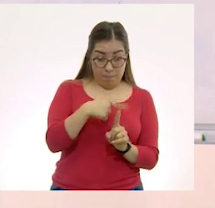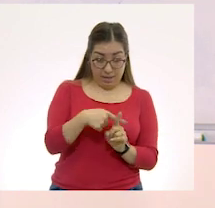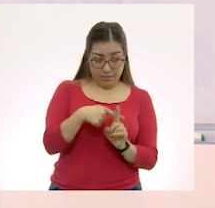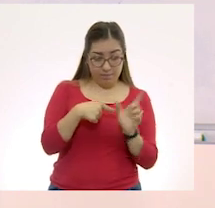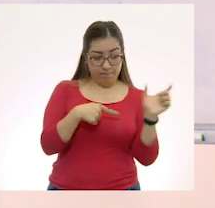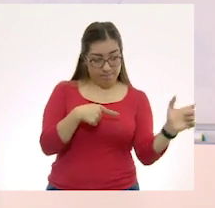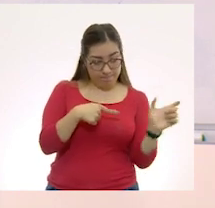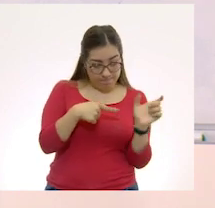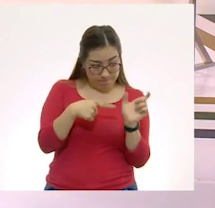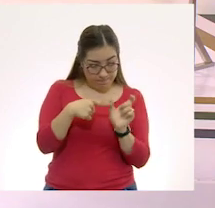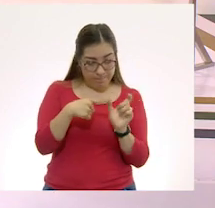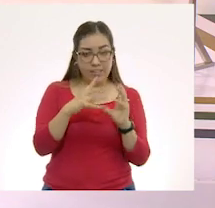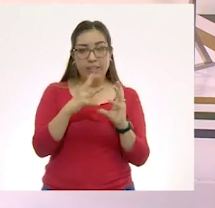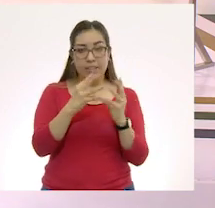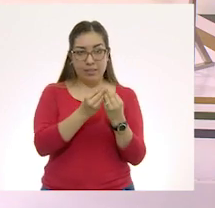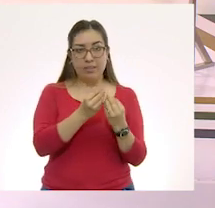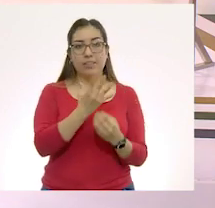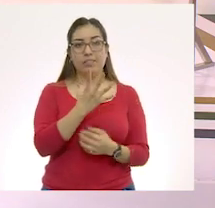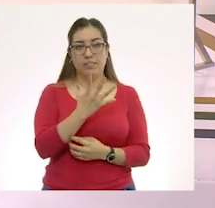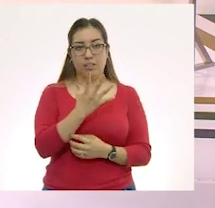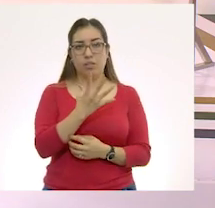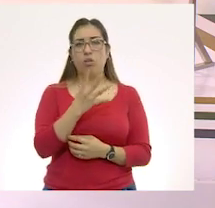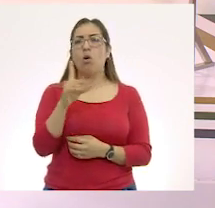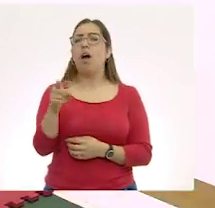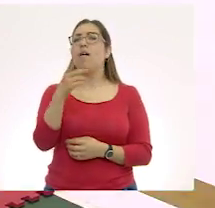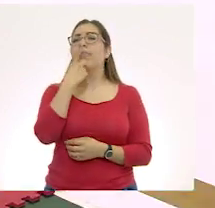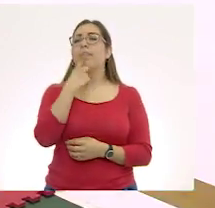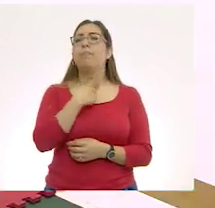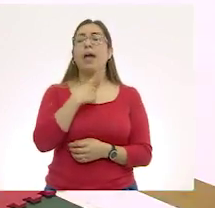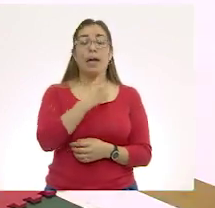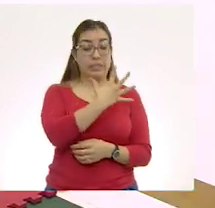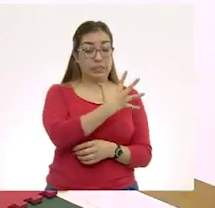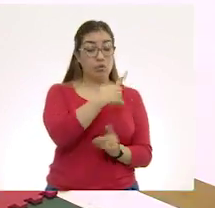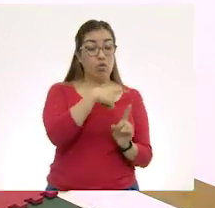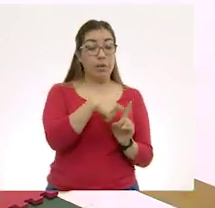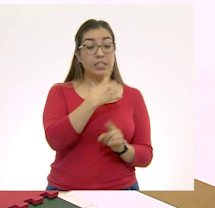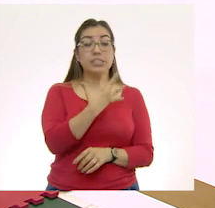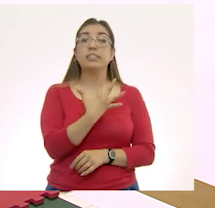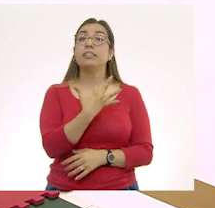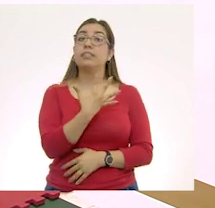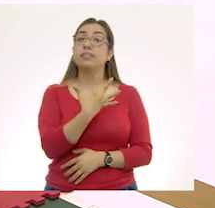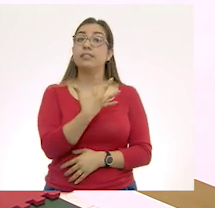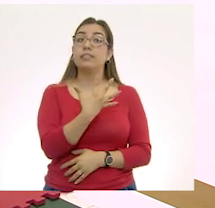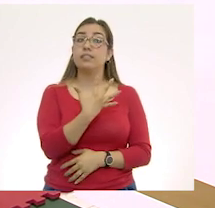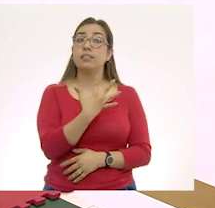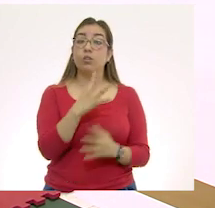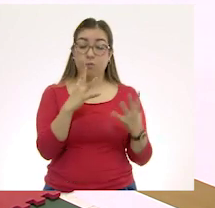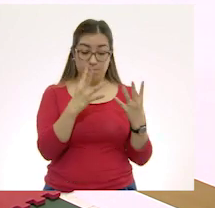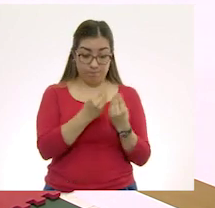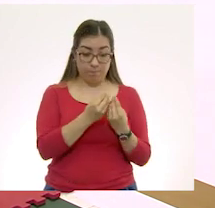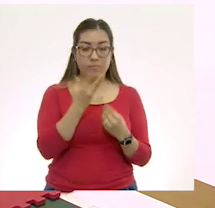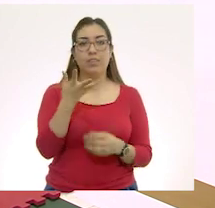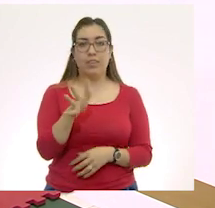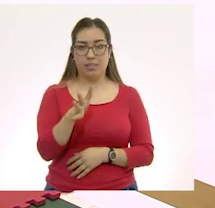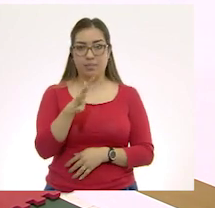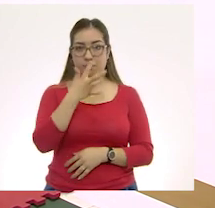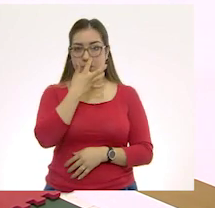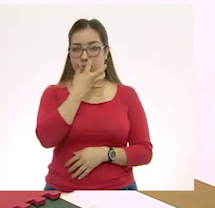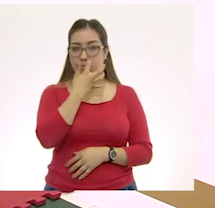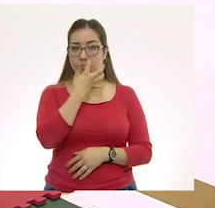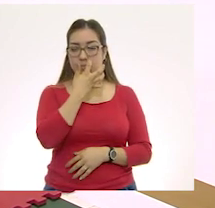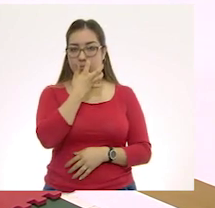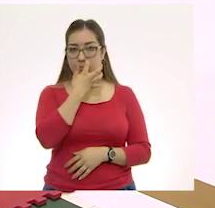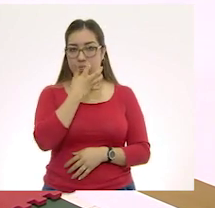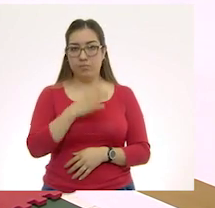que voy a hacer me puedes ayudar si claro 5 más 55 son 10 son 10 pero qué te